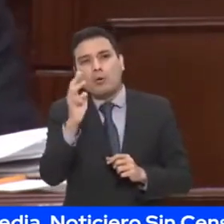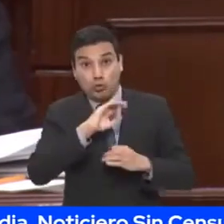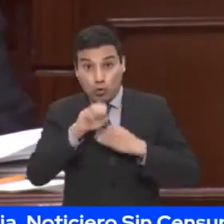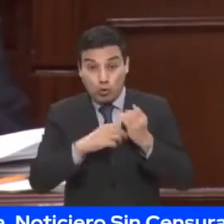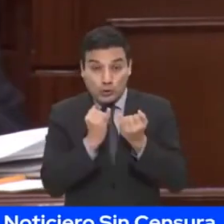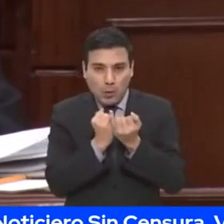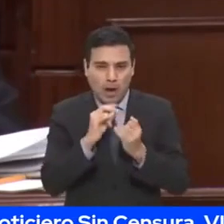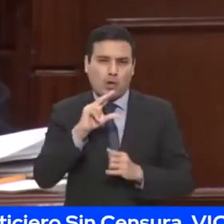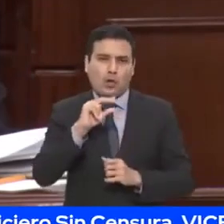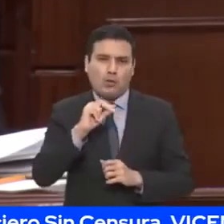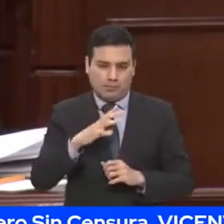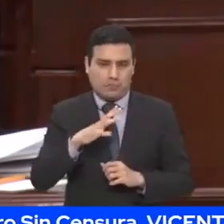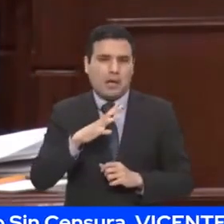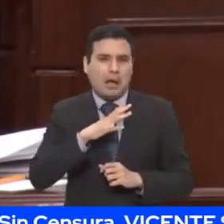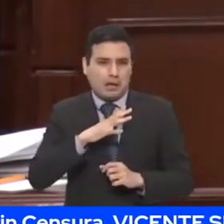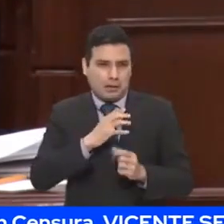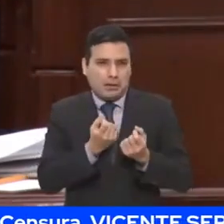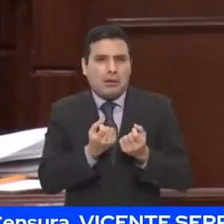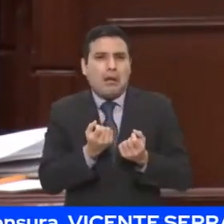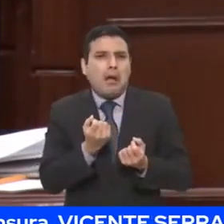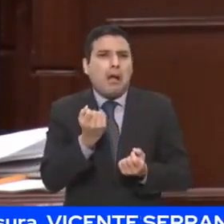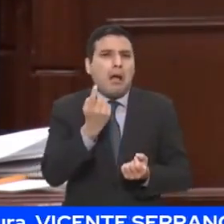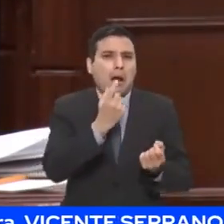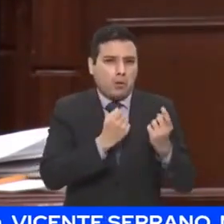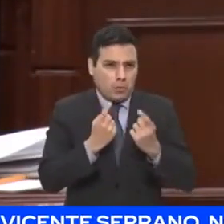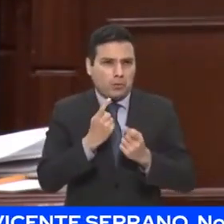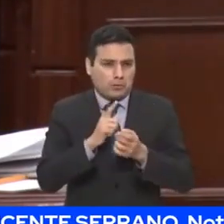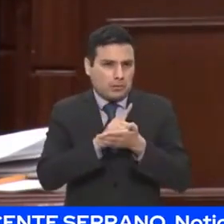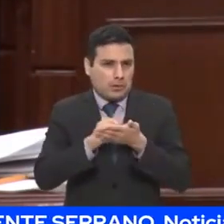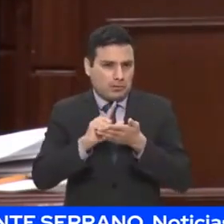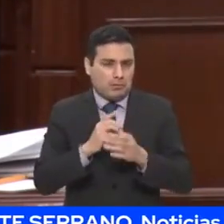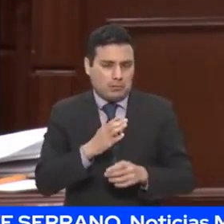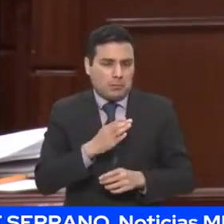afortunadamente, hay gente salvable,